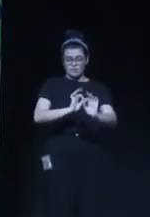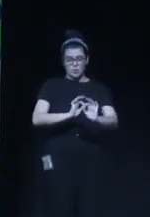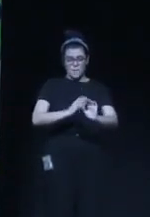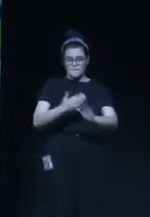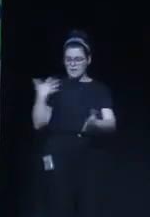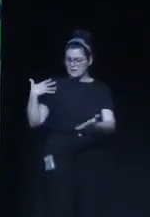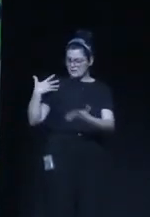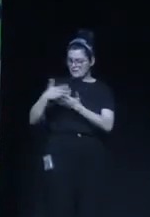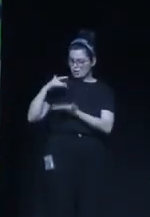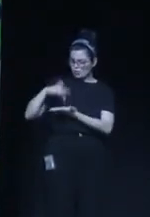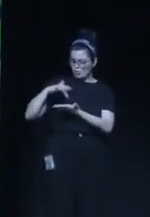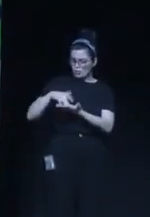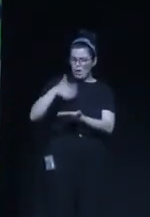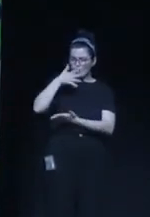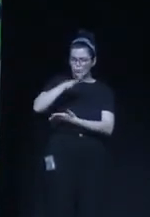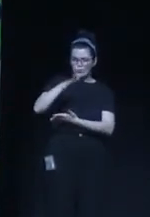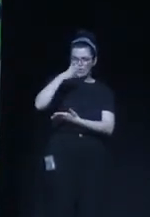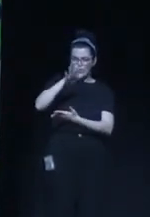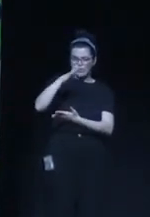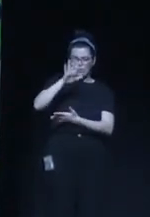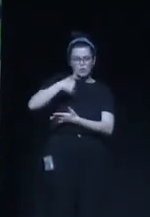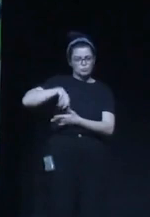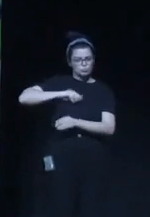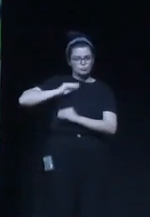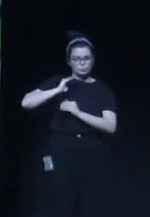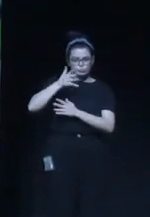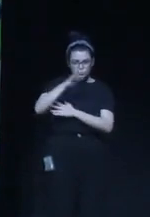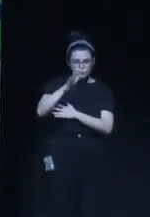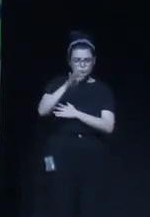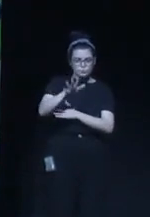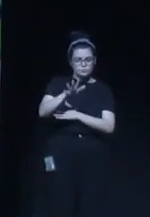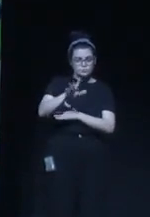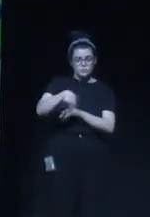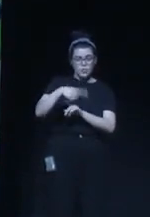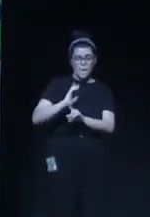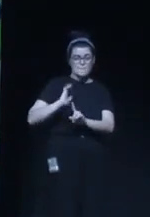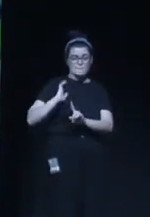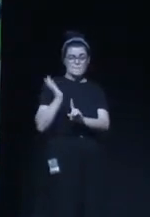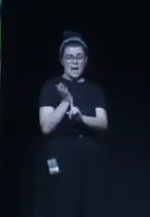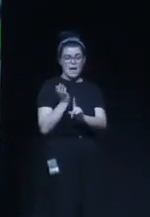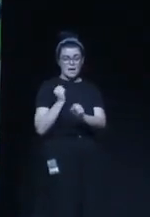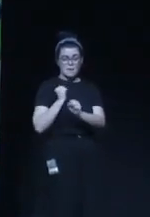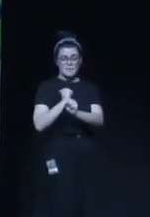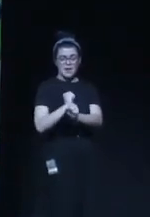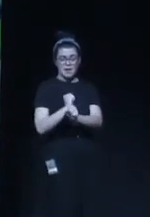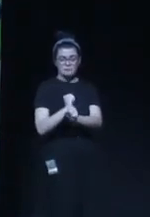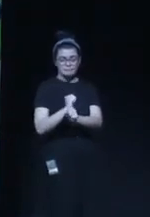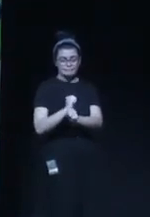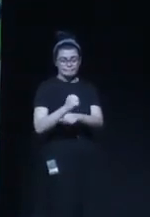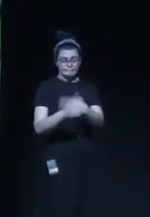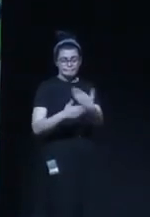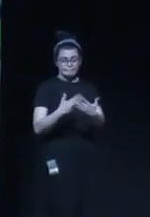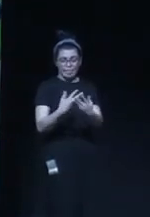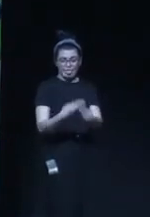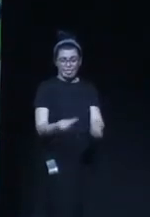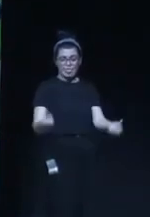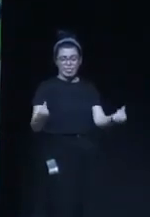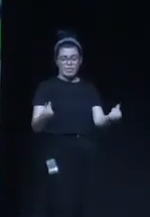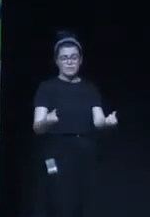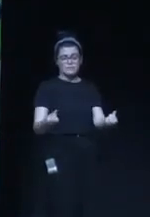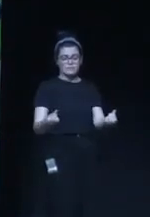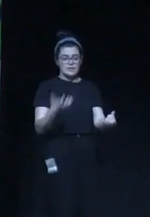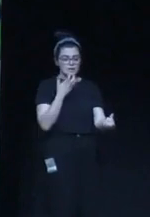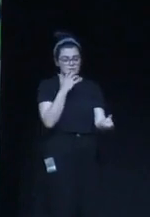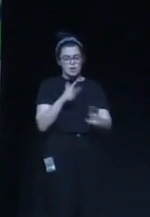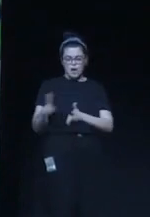o sea, todas las denuncias que hemos hecho a nivel penal no han seguido adelante, nunca. Y cuando ha habido vertidos